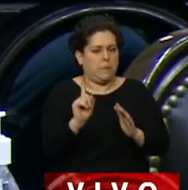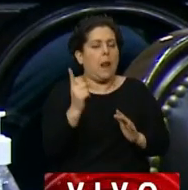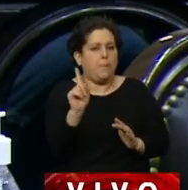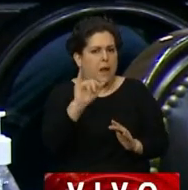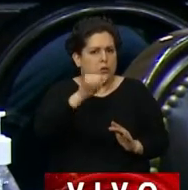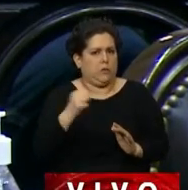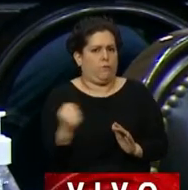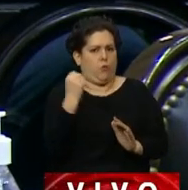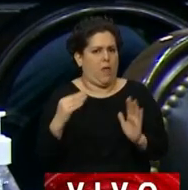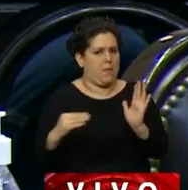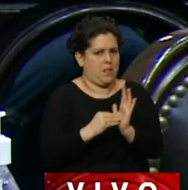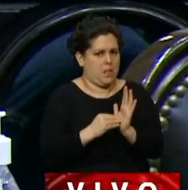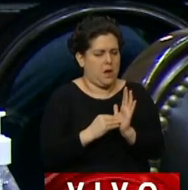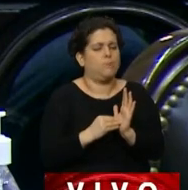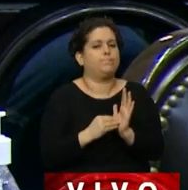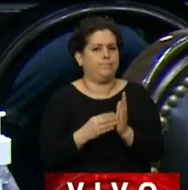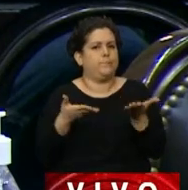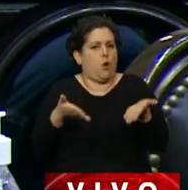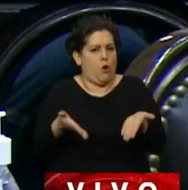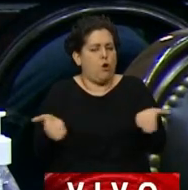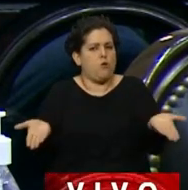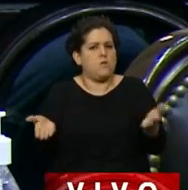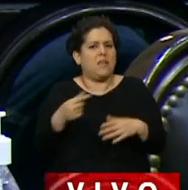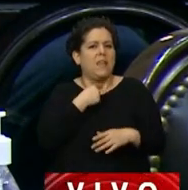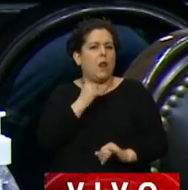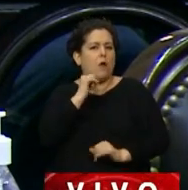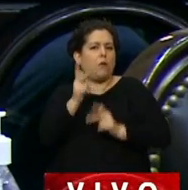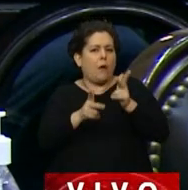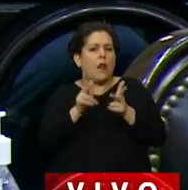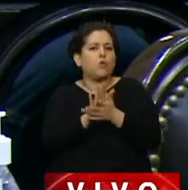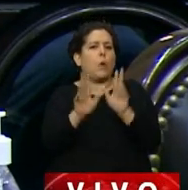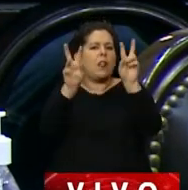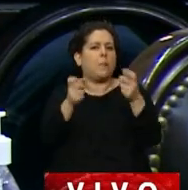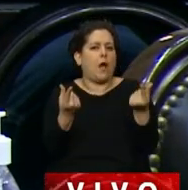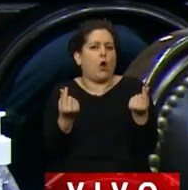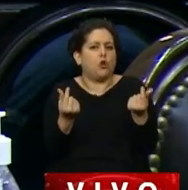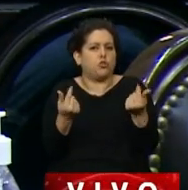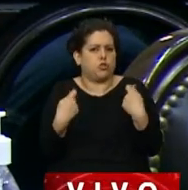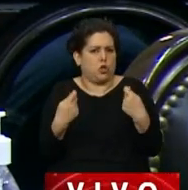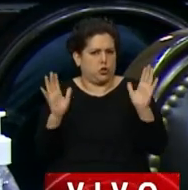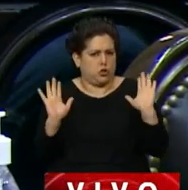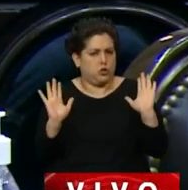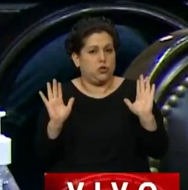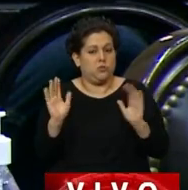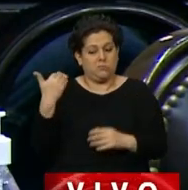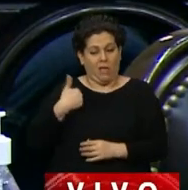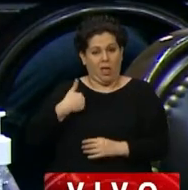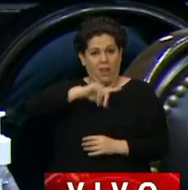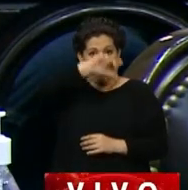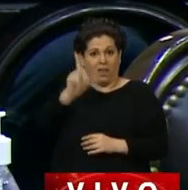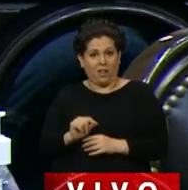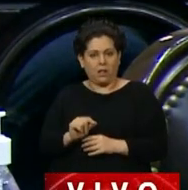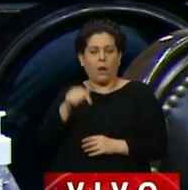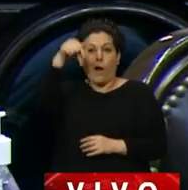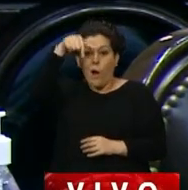es fundamental. Y hoy les quiero hablar de costos. En un país donde